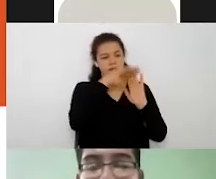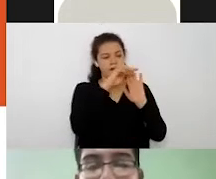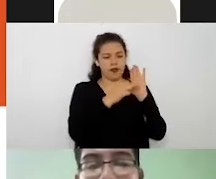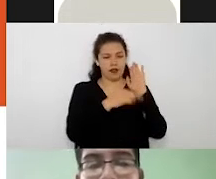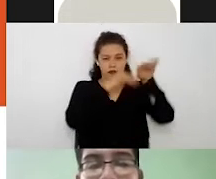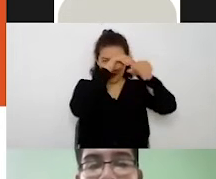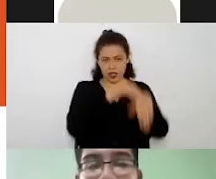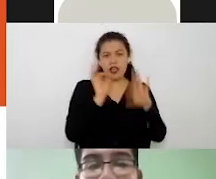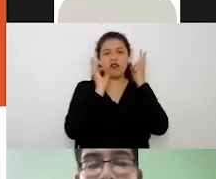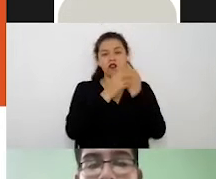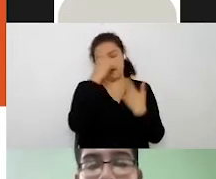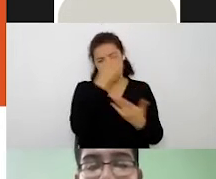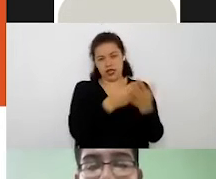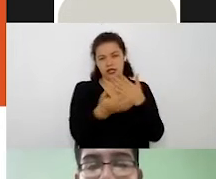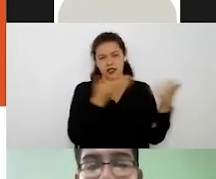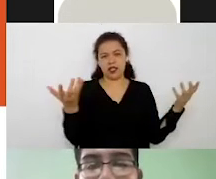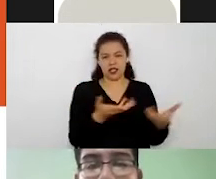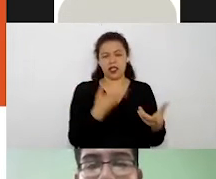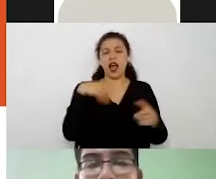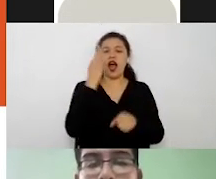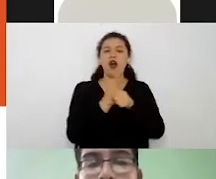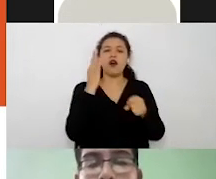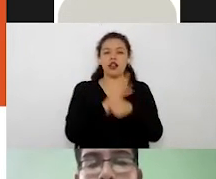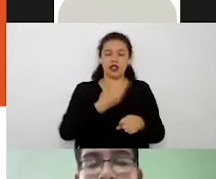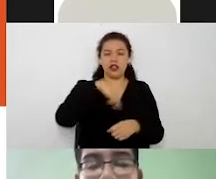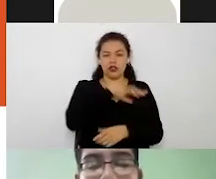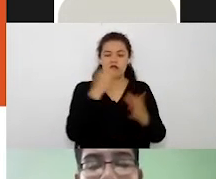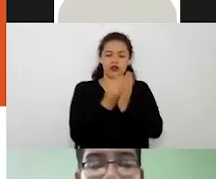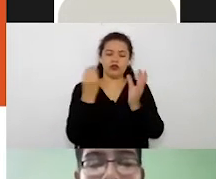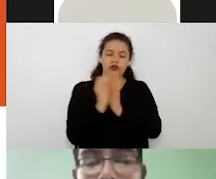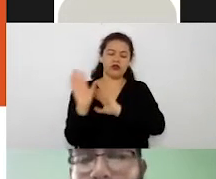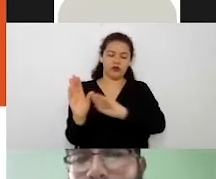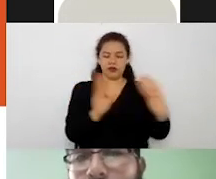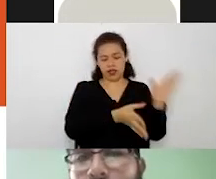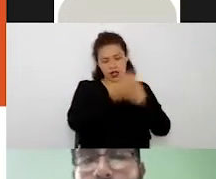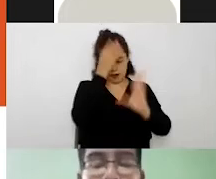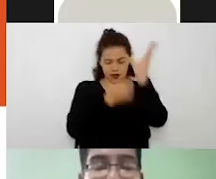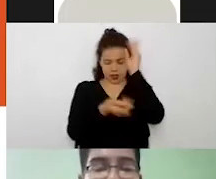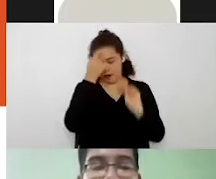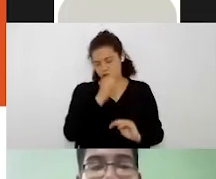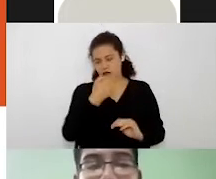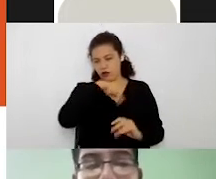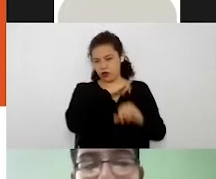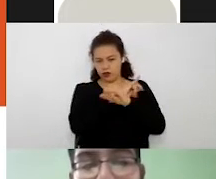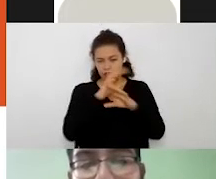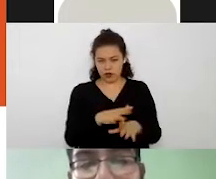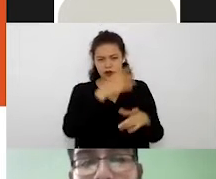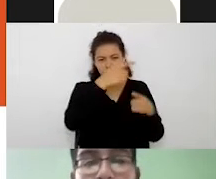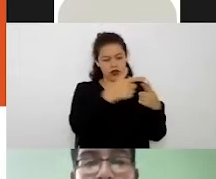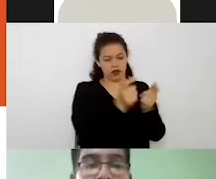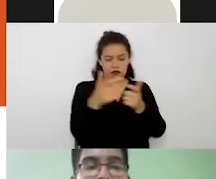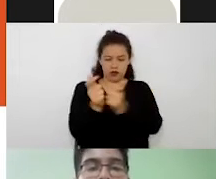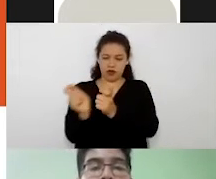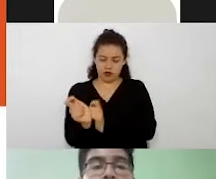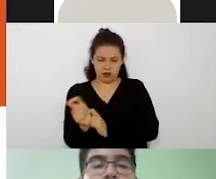maneras de actuar, ahorita que estamos tomando este tipo de capacitaciones en el que estamos tomando información de cada una de las brigadas,